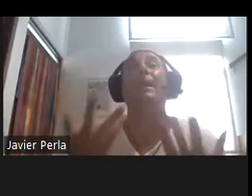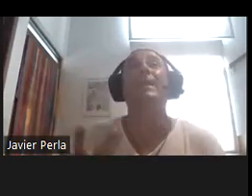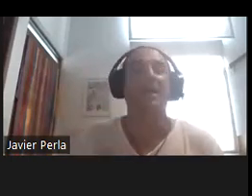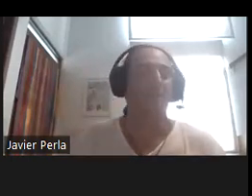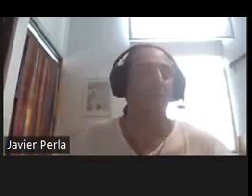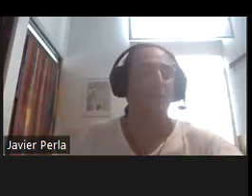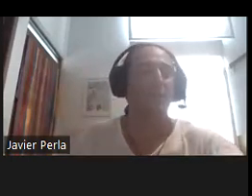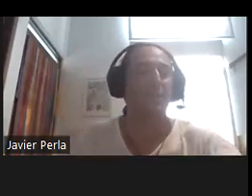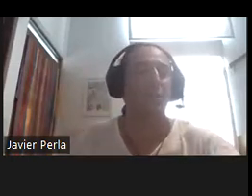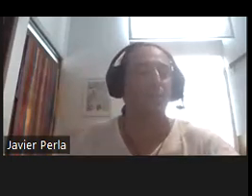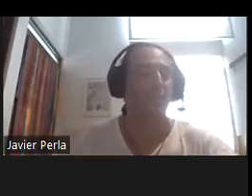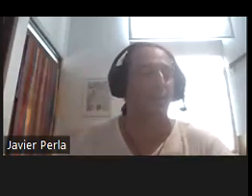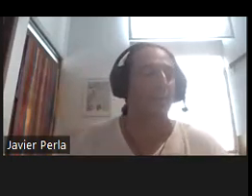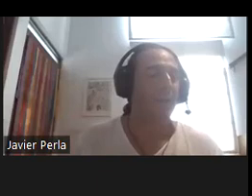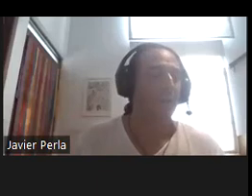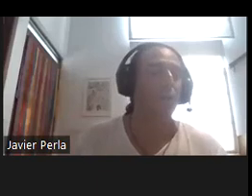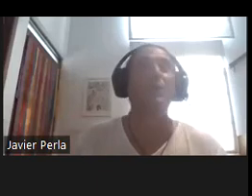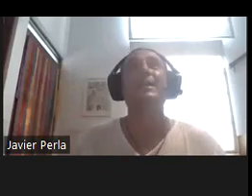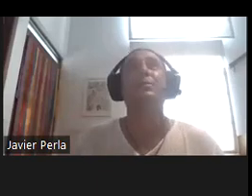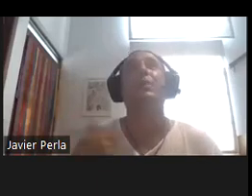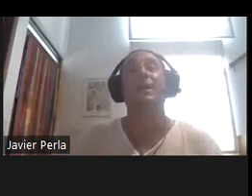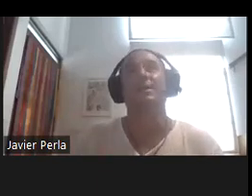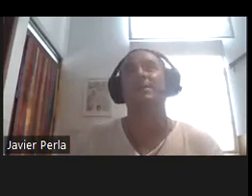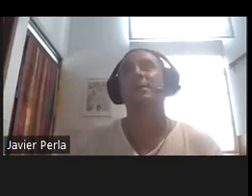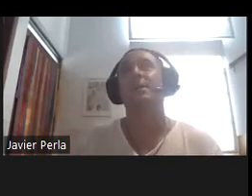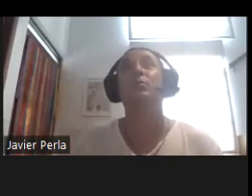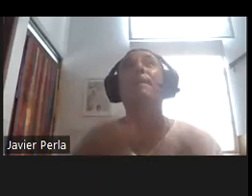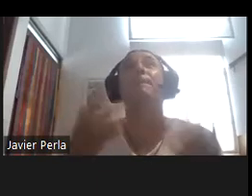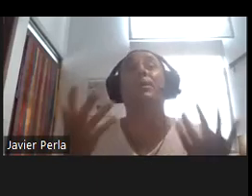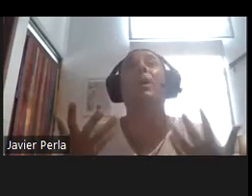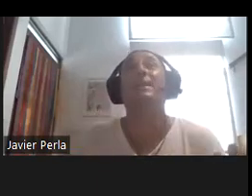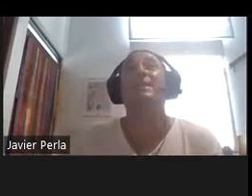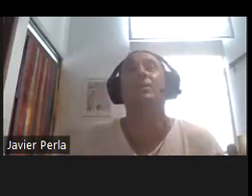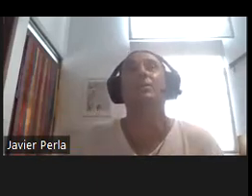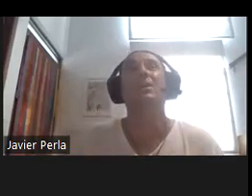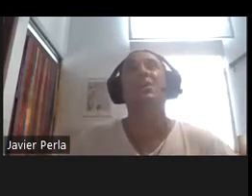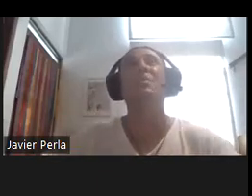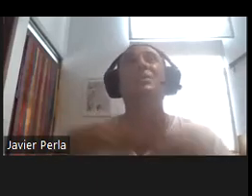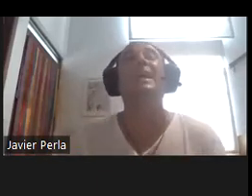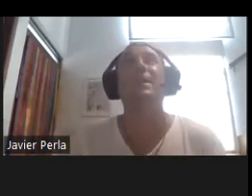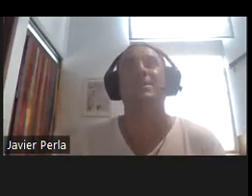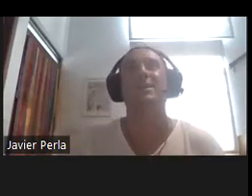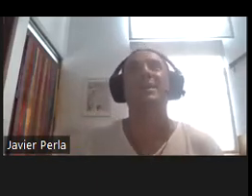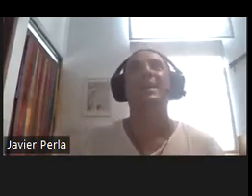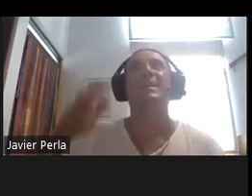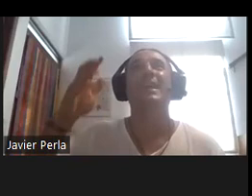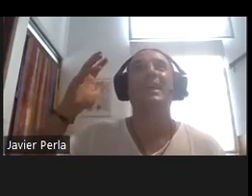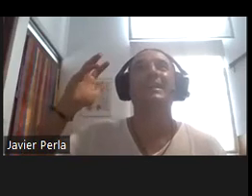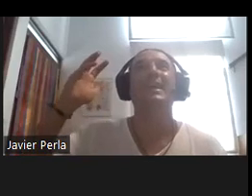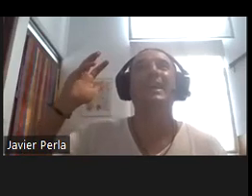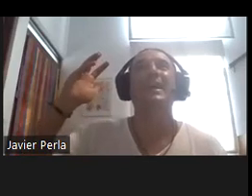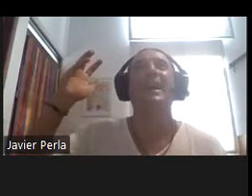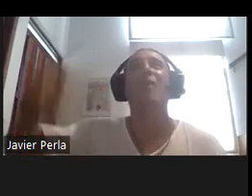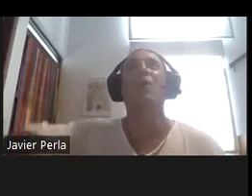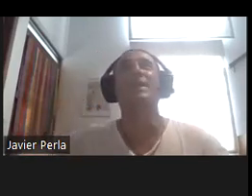que comprender, ¿no? Si yo pensaba, si uno entra a su casa, si un empresario, no importa de qué empresa,